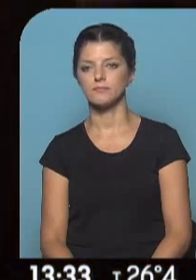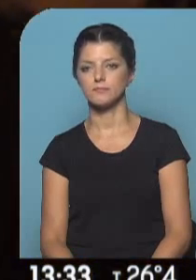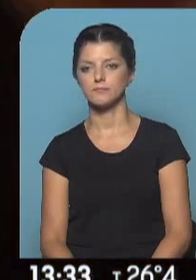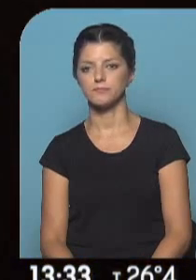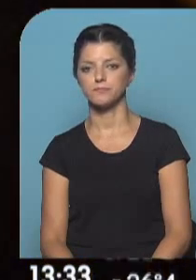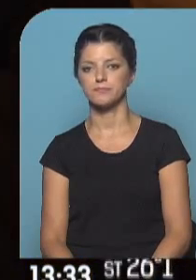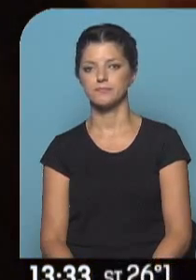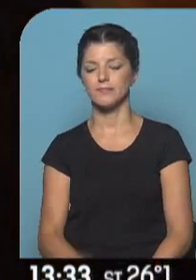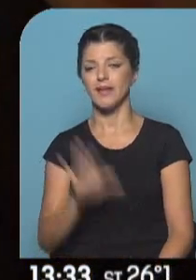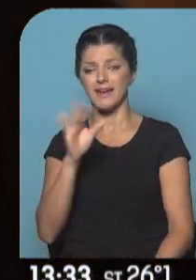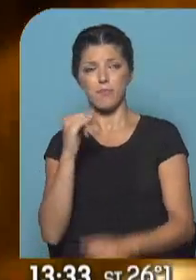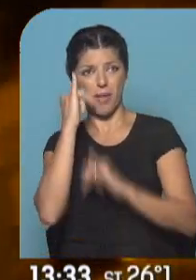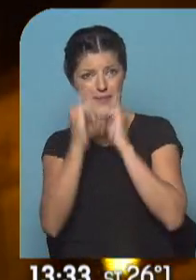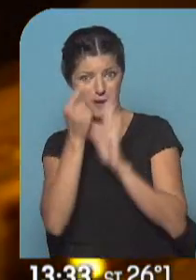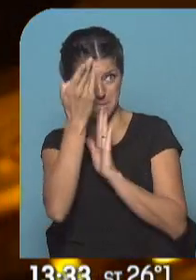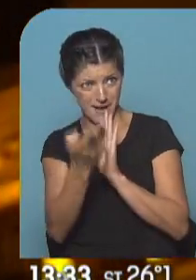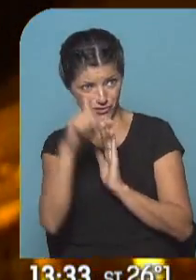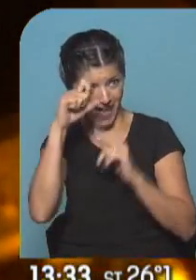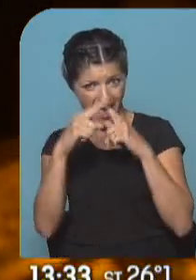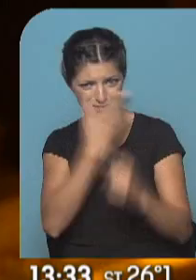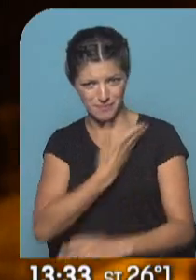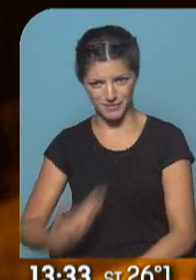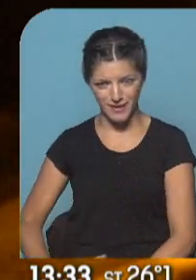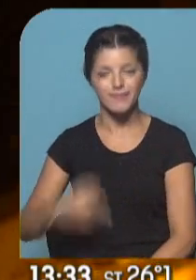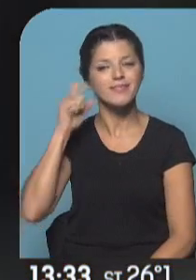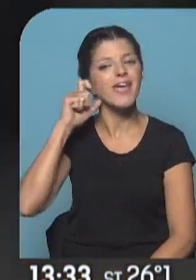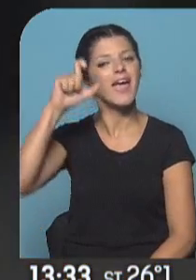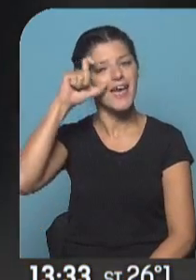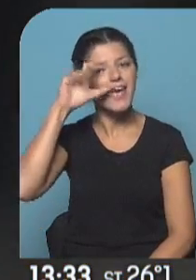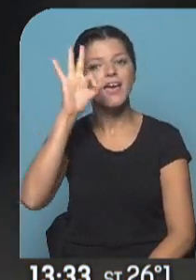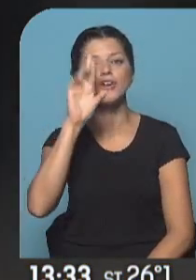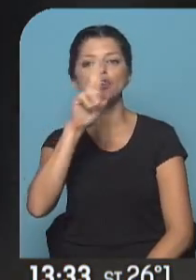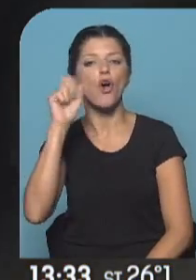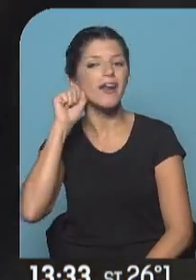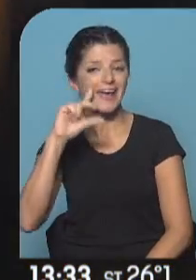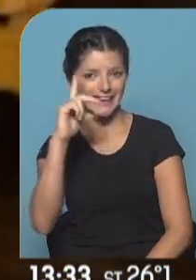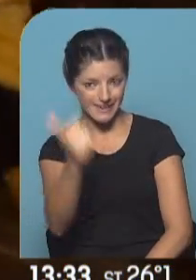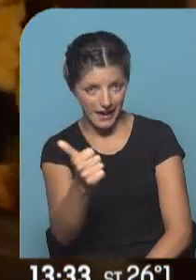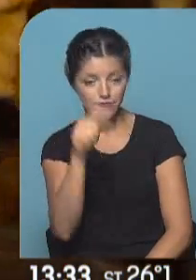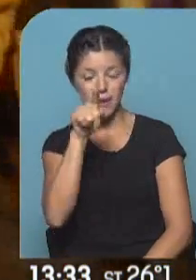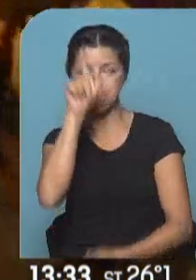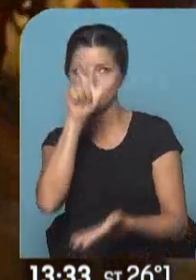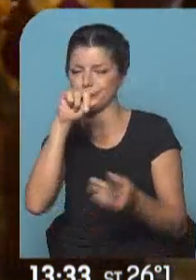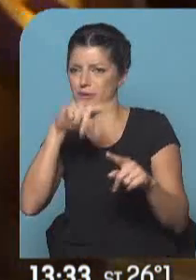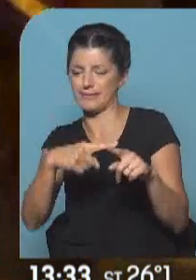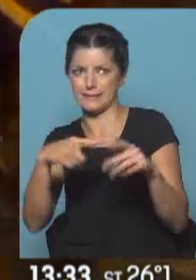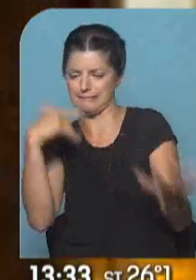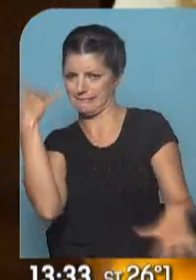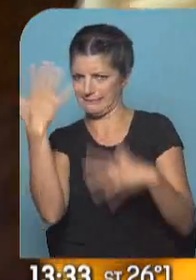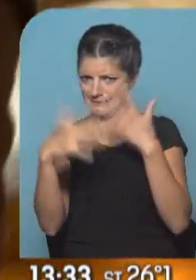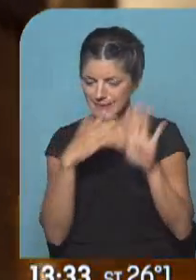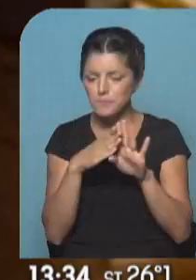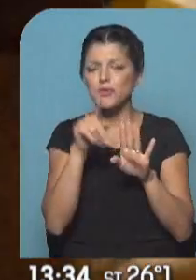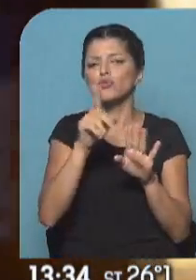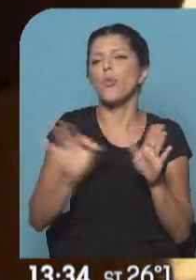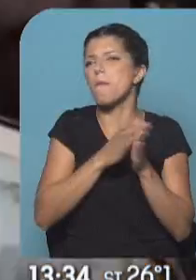Nadie podría decir que el expresidente de Georgia, Mikhail Saakashvili, ha sido un político moderado. Protagonista de una de esas